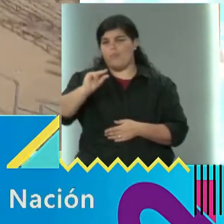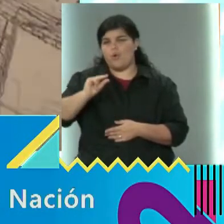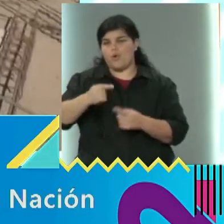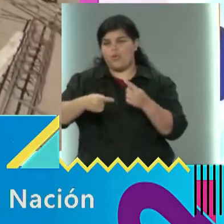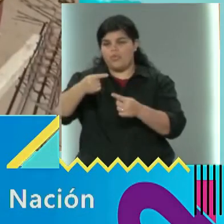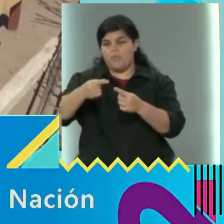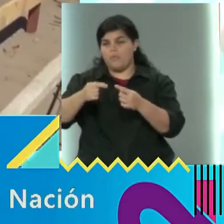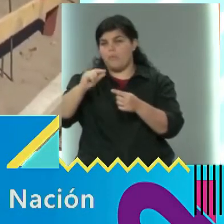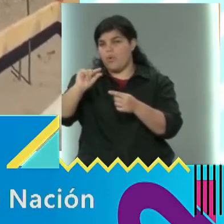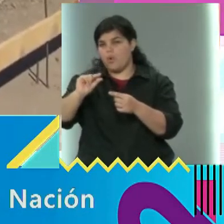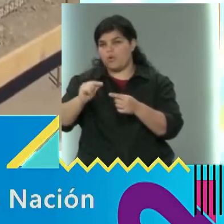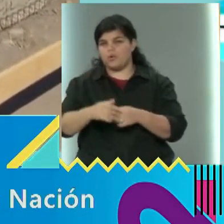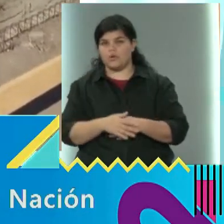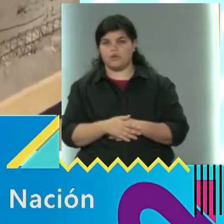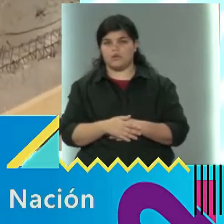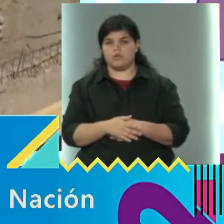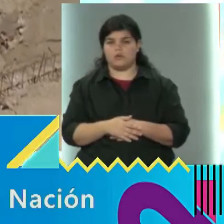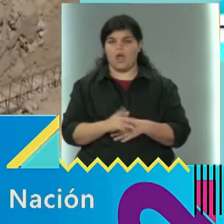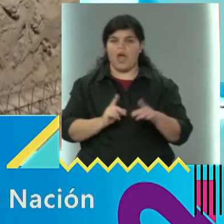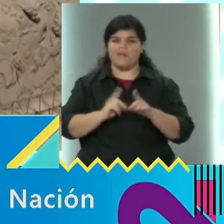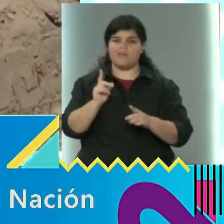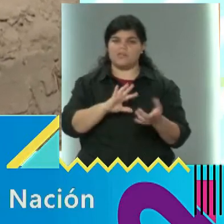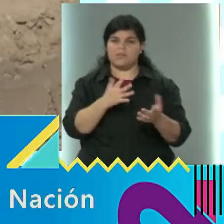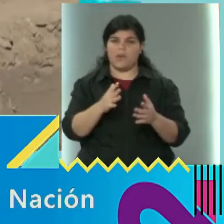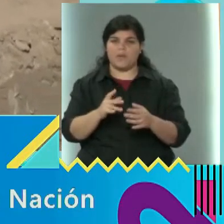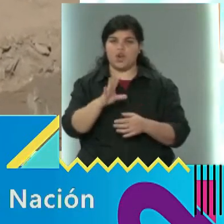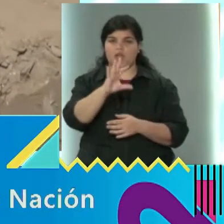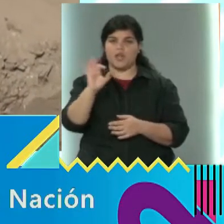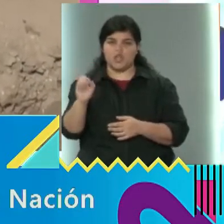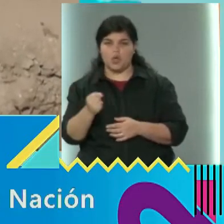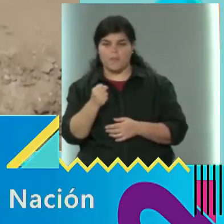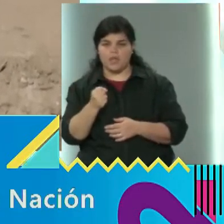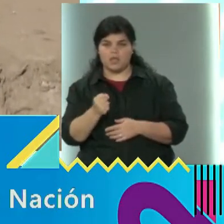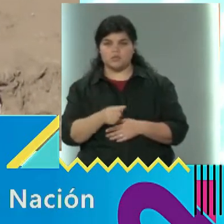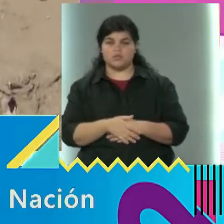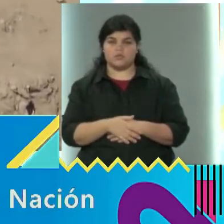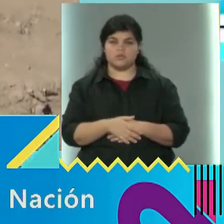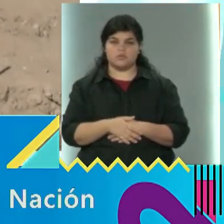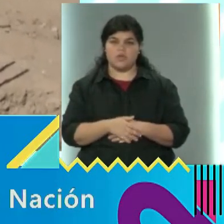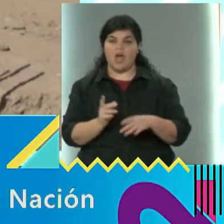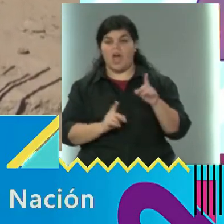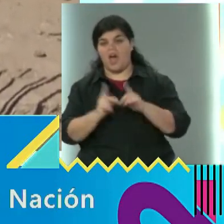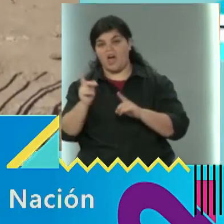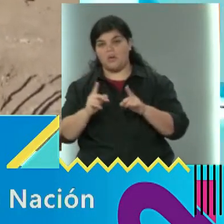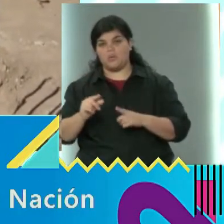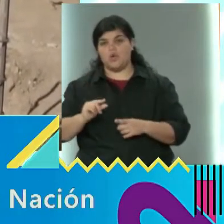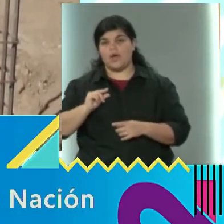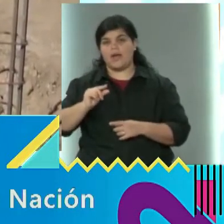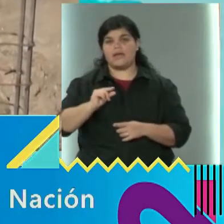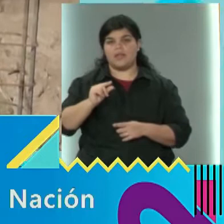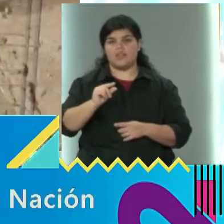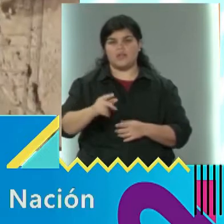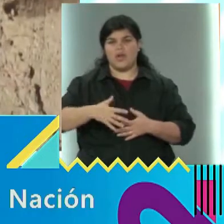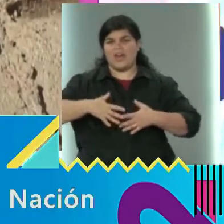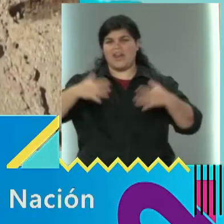clientes, cuando han venido de un mes a otro, han visto un aumento de 500 pesos, en algún caso que ha sacado un crédito grande, 1.000